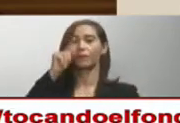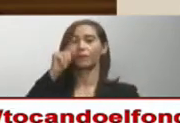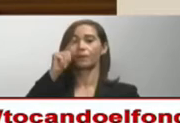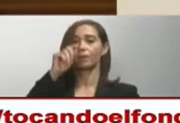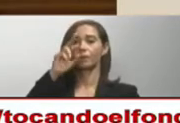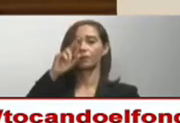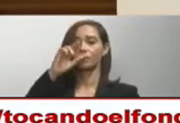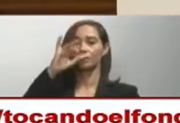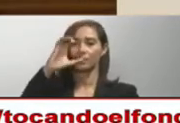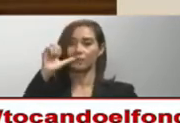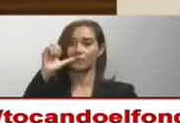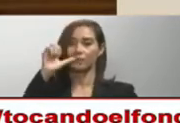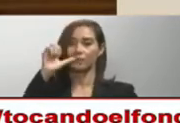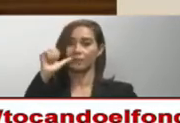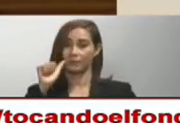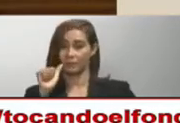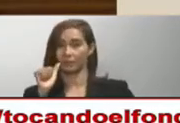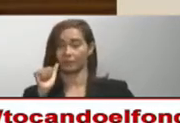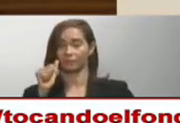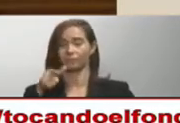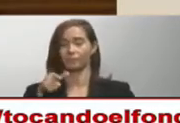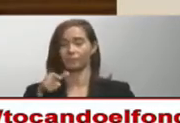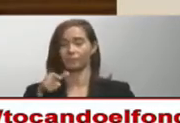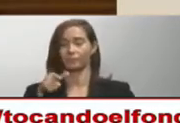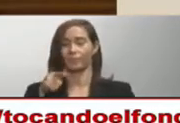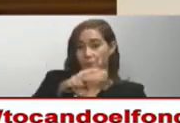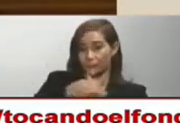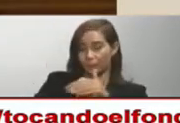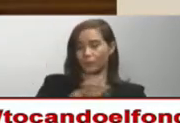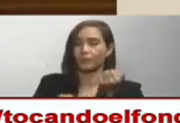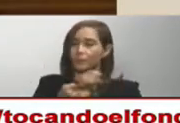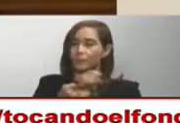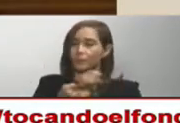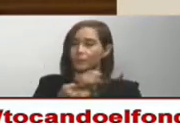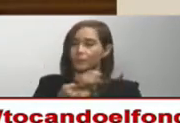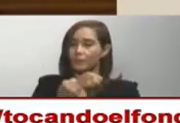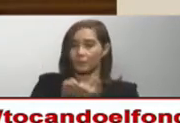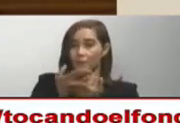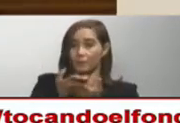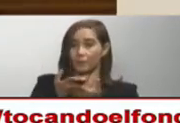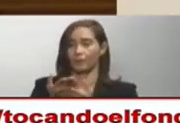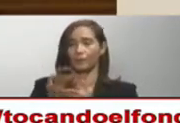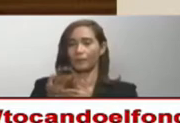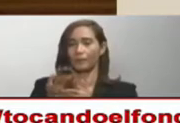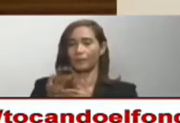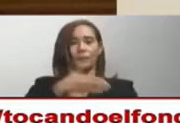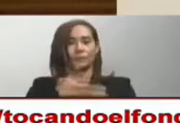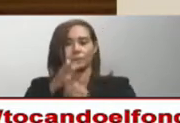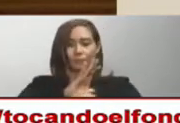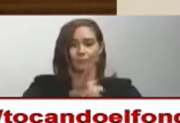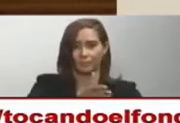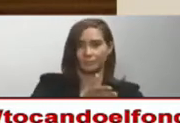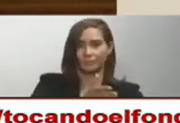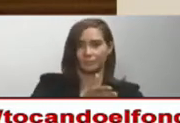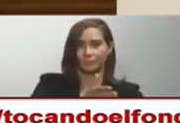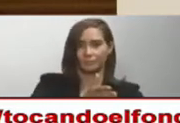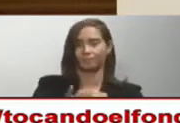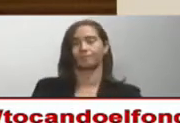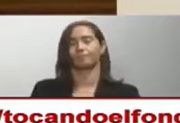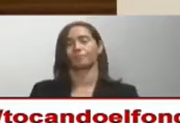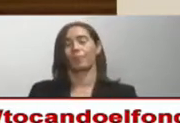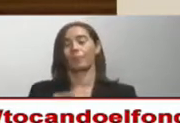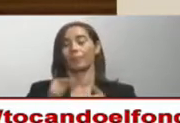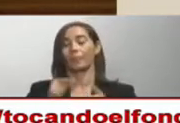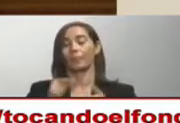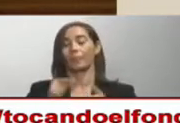de septiembre, orientada a la creación de un fondo para aliviar la economía COVID-19. Se trata